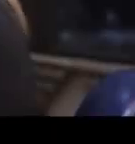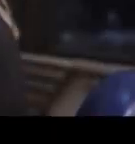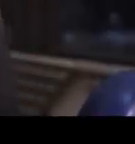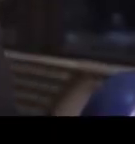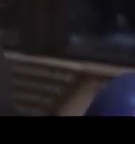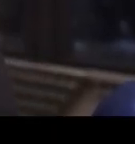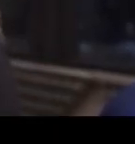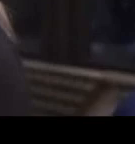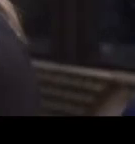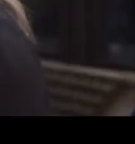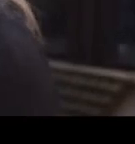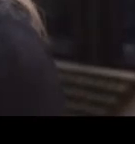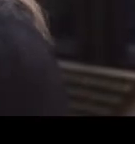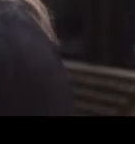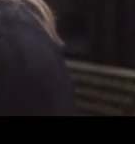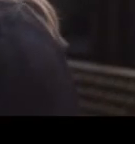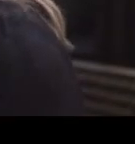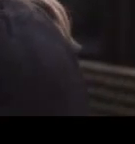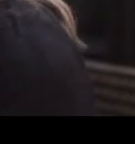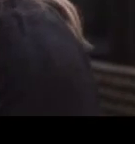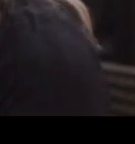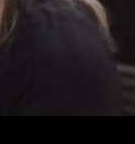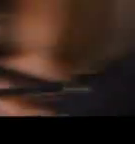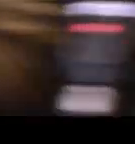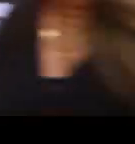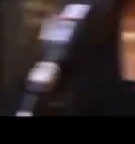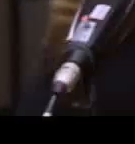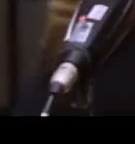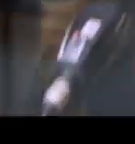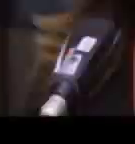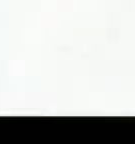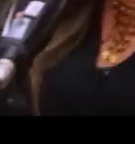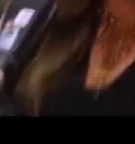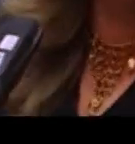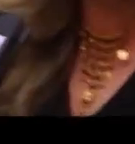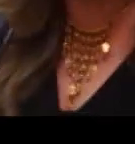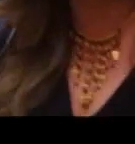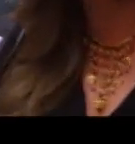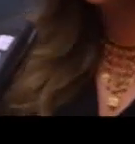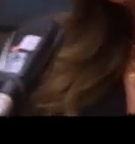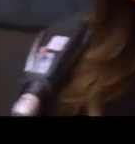sin tapujos. Te vamos a contar lo que siempre has querido escuchar sin miedo. Y nadie nos va a callar.